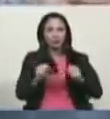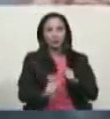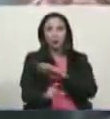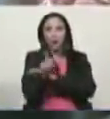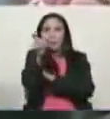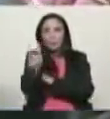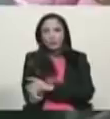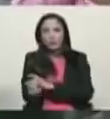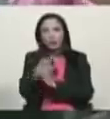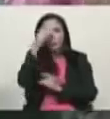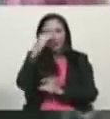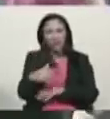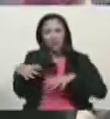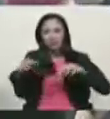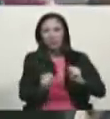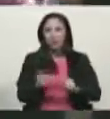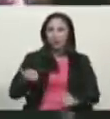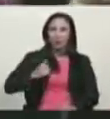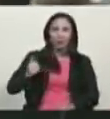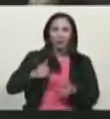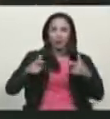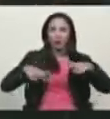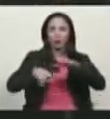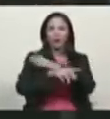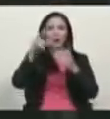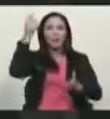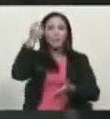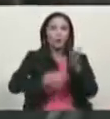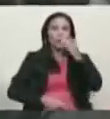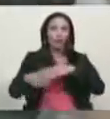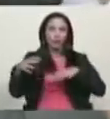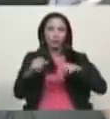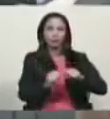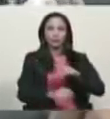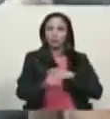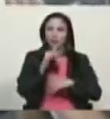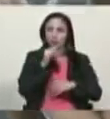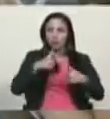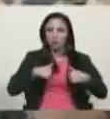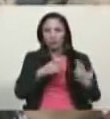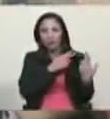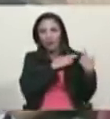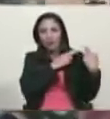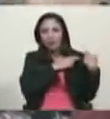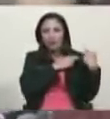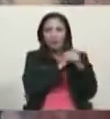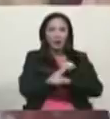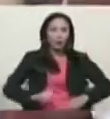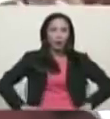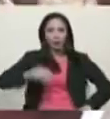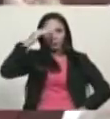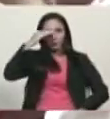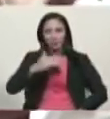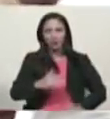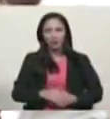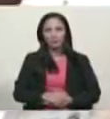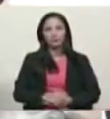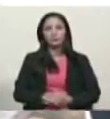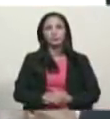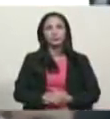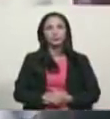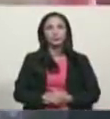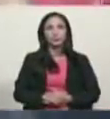soldado invasor, venga de donde venga. Así se los aseguro, como comandante en jefe de la Fuerza Armada Nacional Bolivariana que